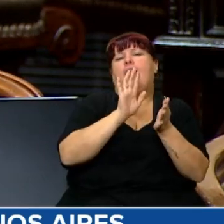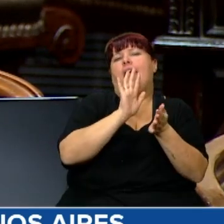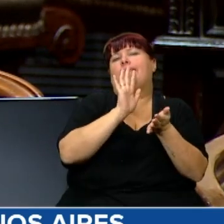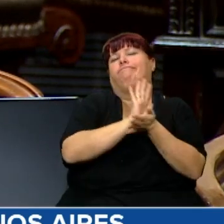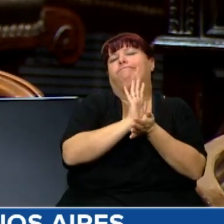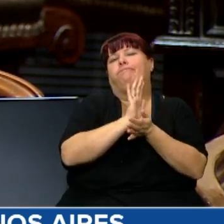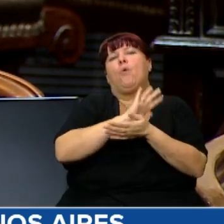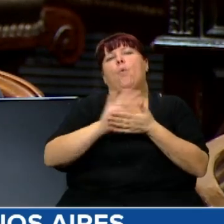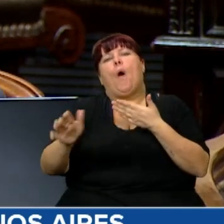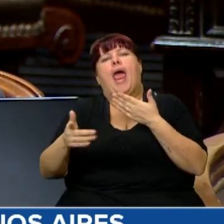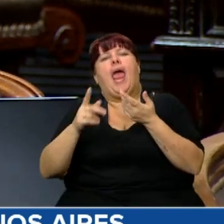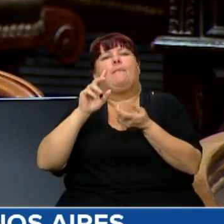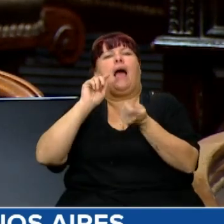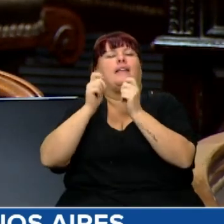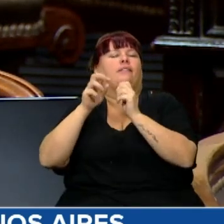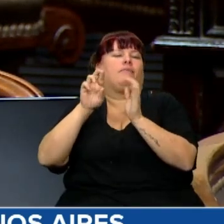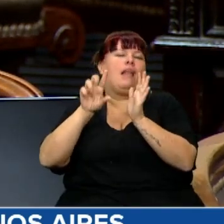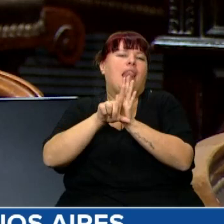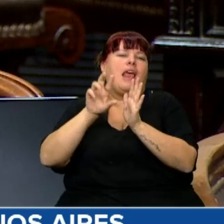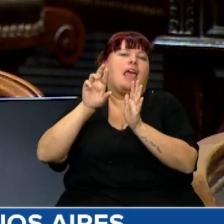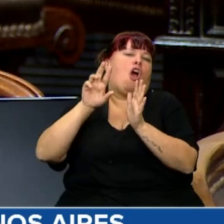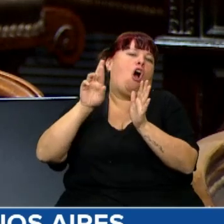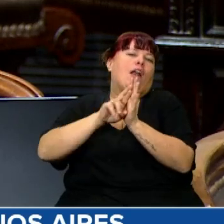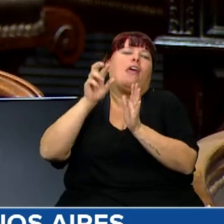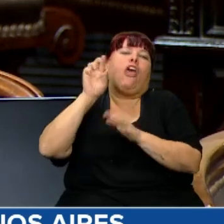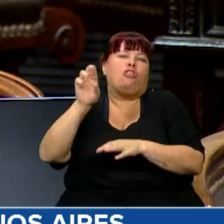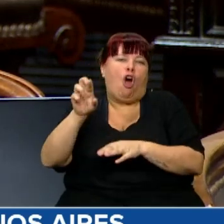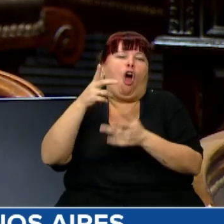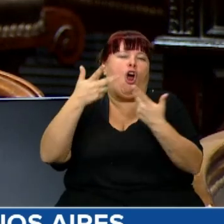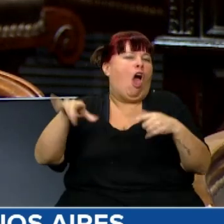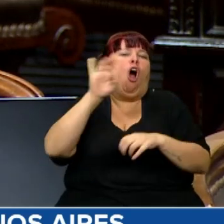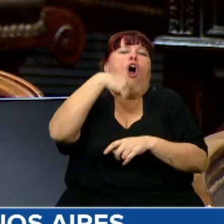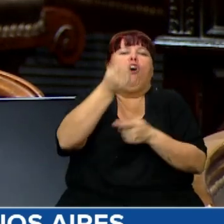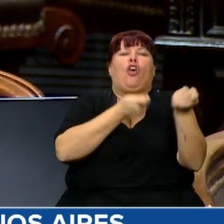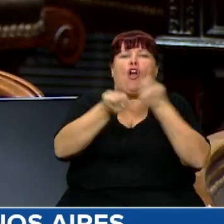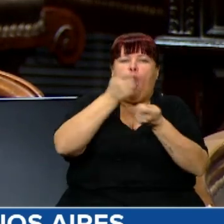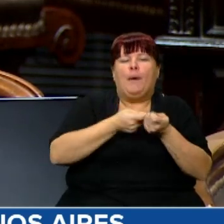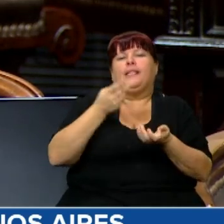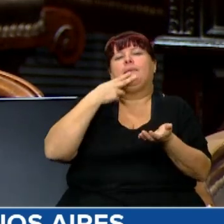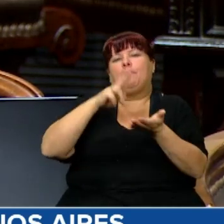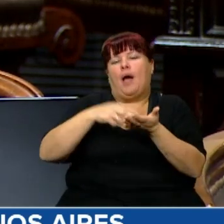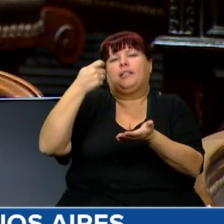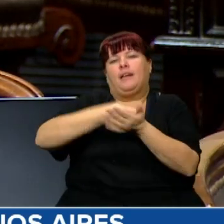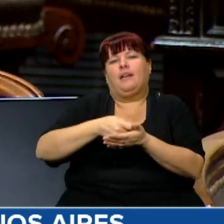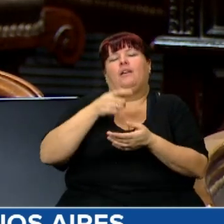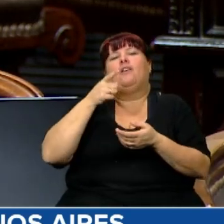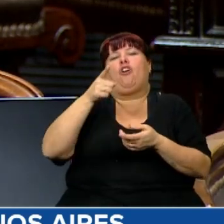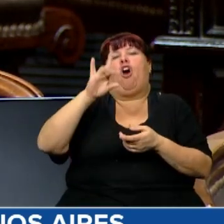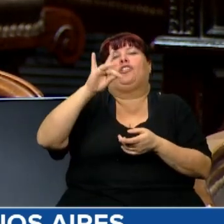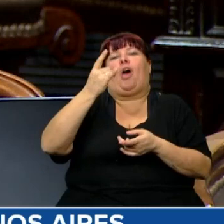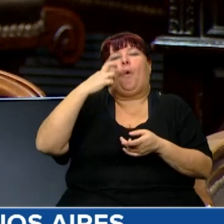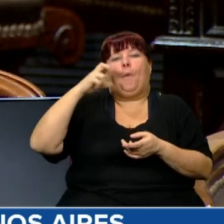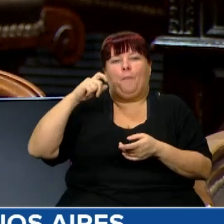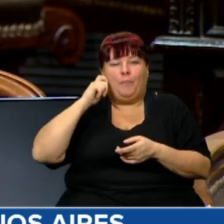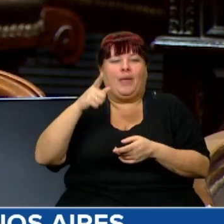promoción, o nuevas medidas cambiarias, o nuevas medidas comerciales, aranceles, medidas antidumping, que